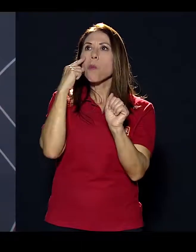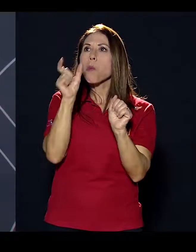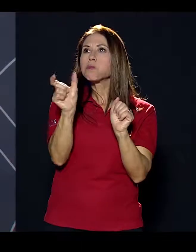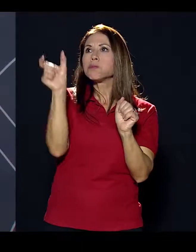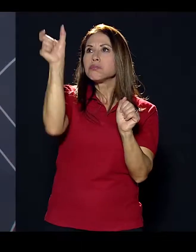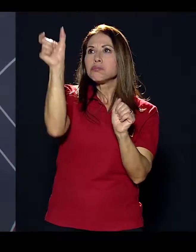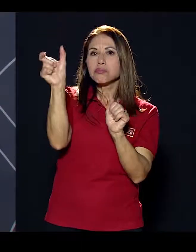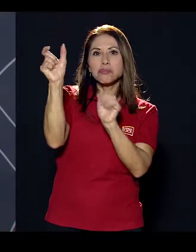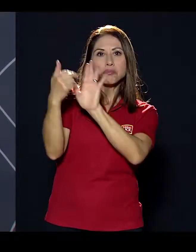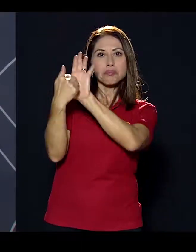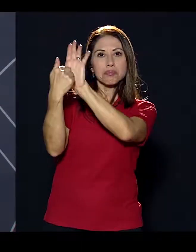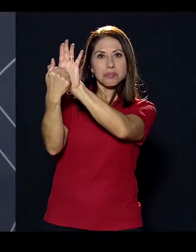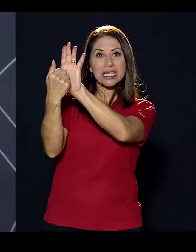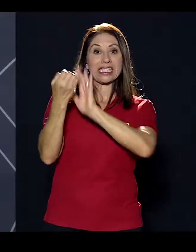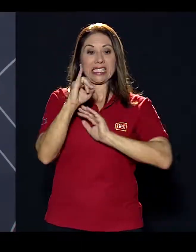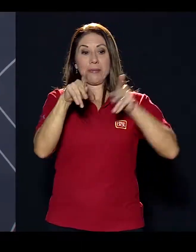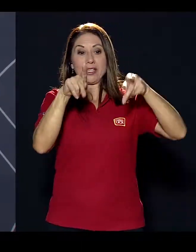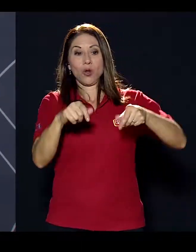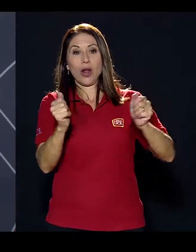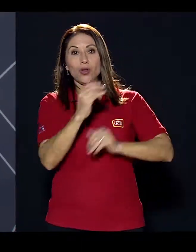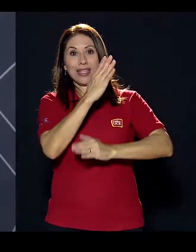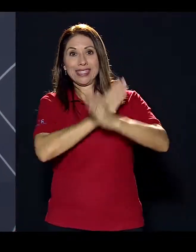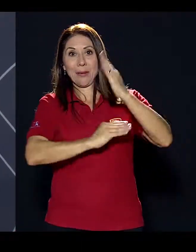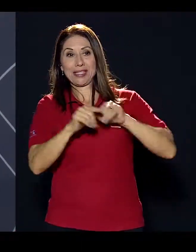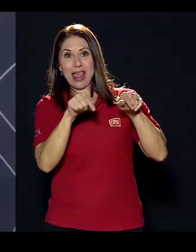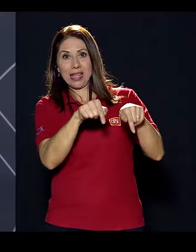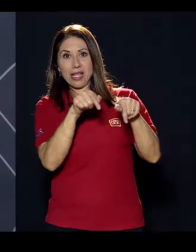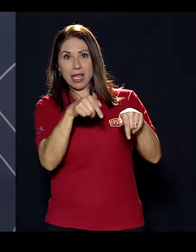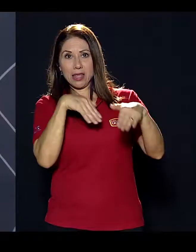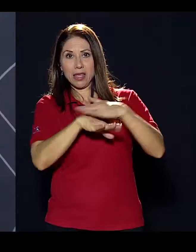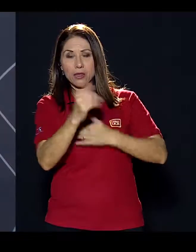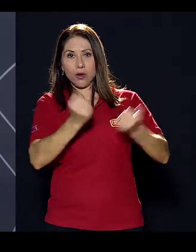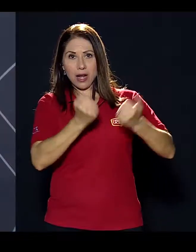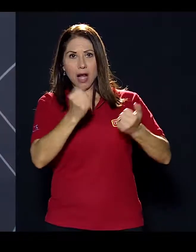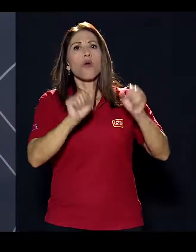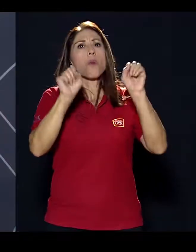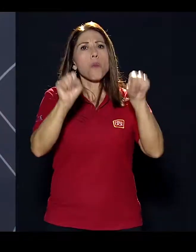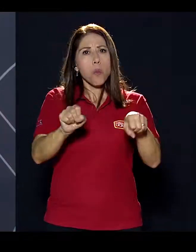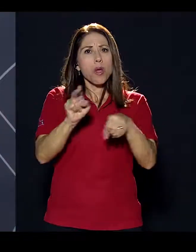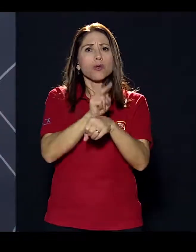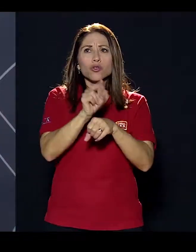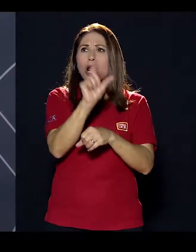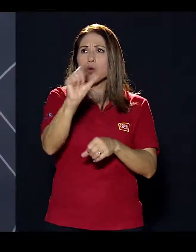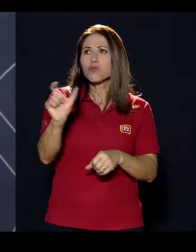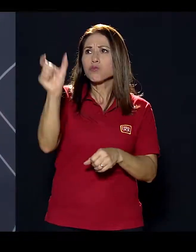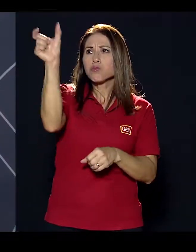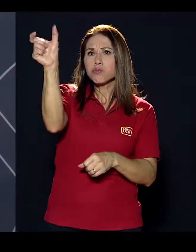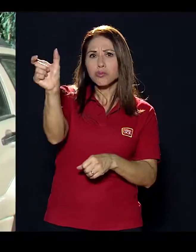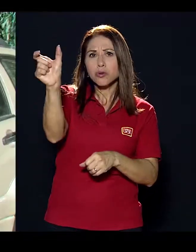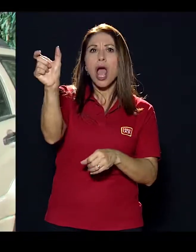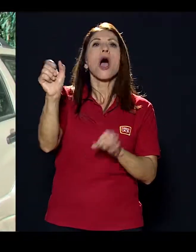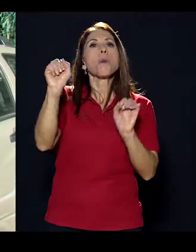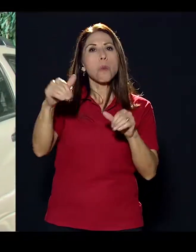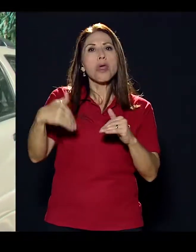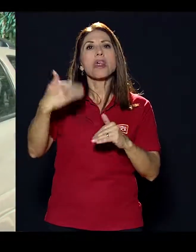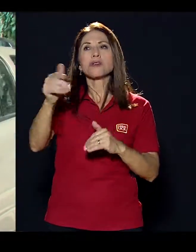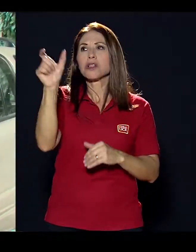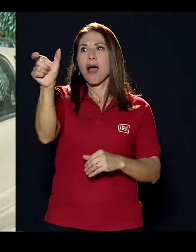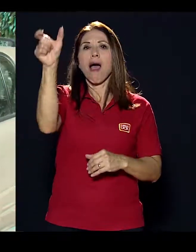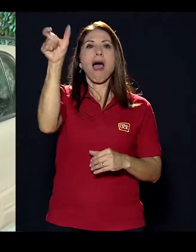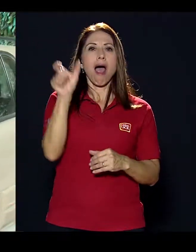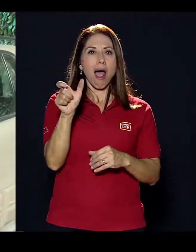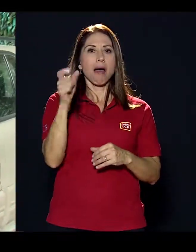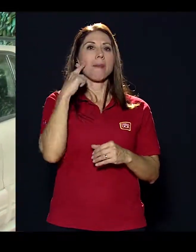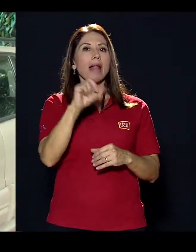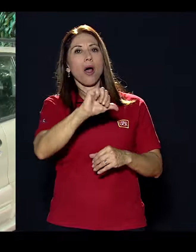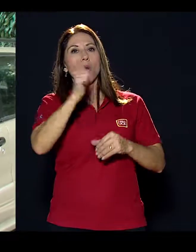persona con discapacidad está transportándose, pero que de igual manera lo puede usar en otro vehículo. En eso